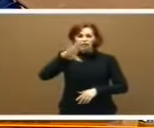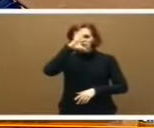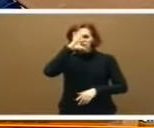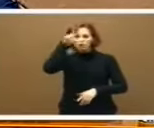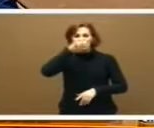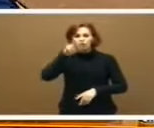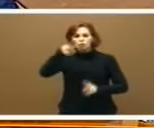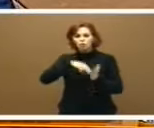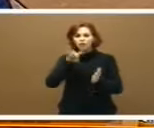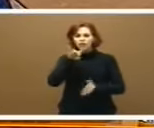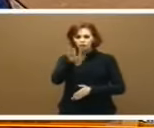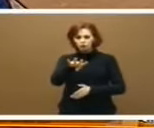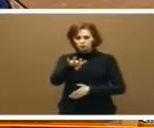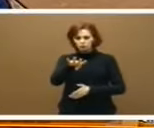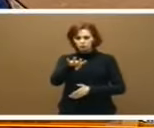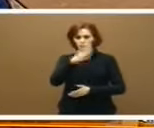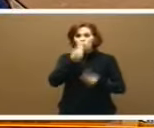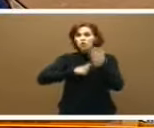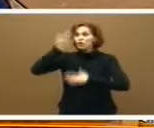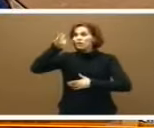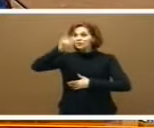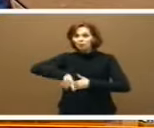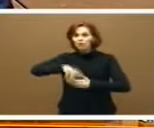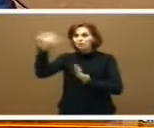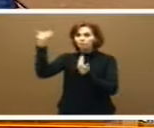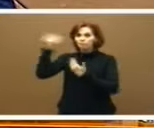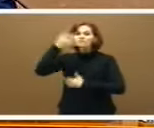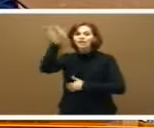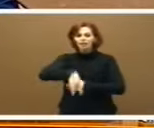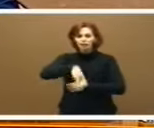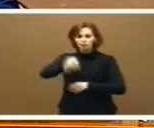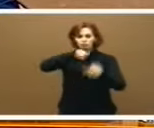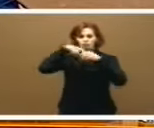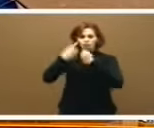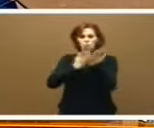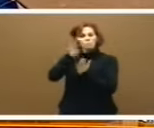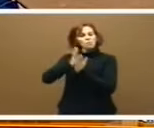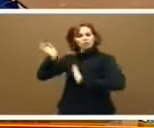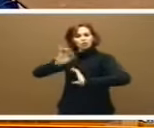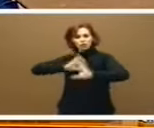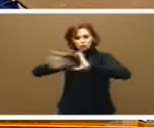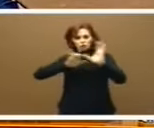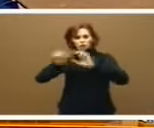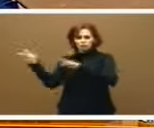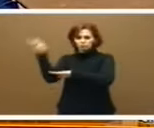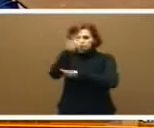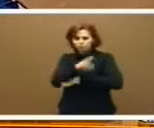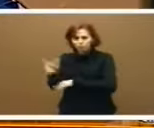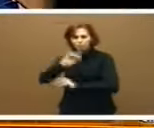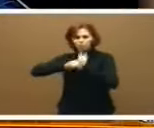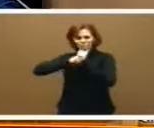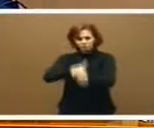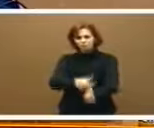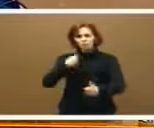2014. Darles los buenos días también a los miembros de los medios de comunicación que van a seguir el transcurso del